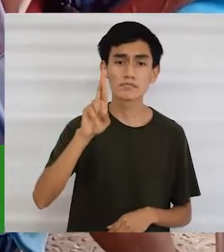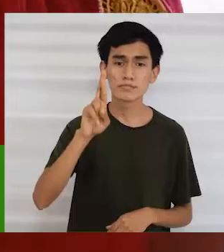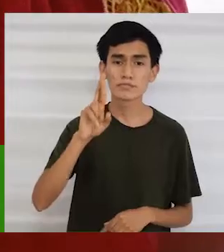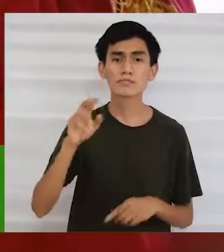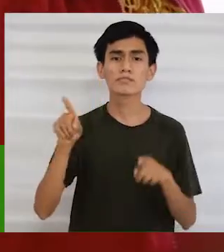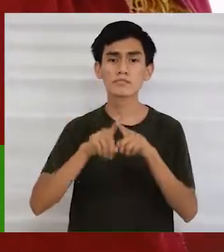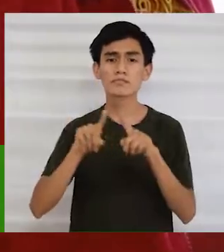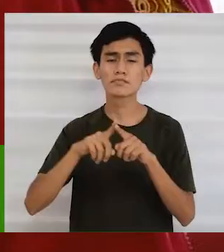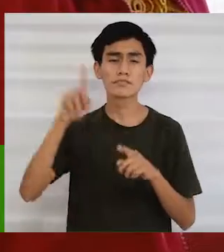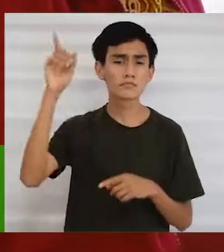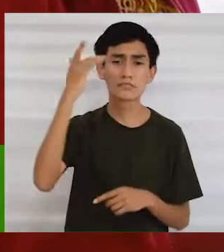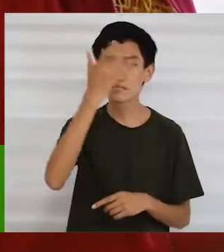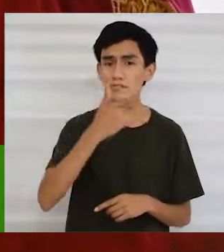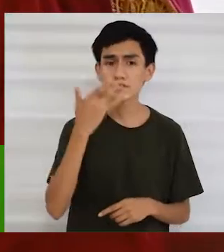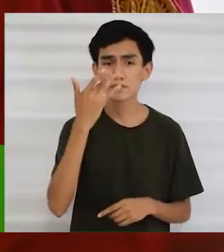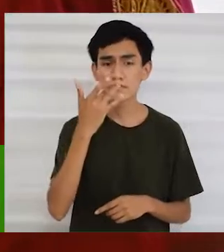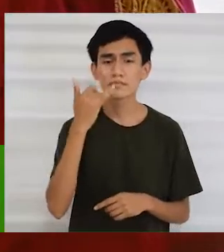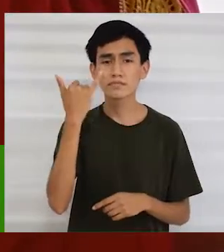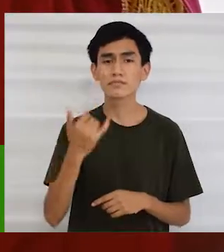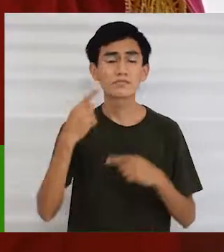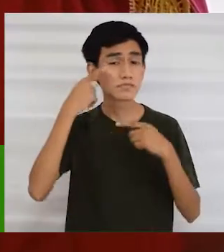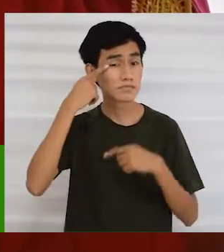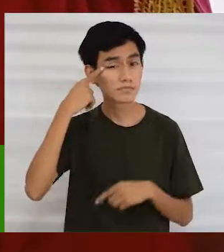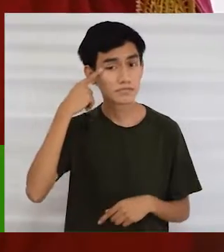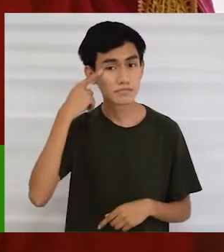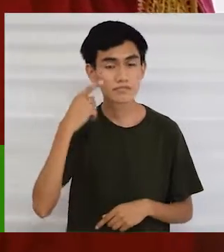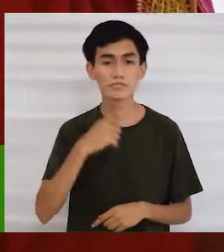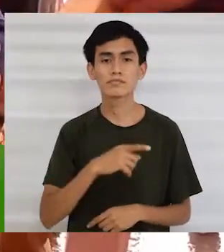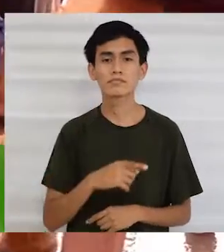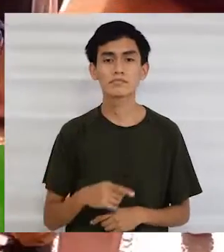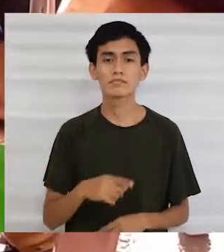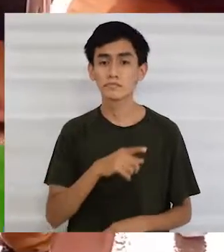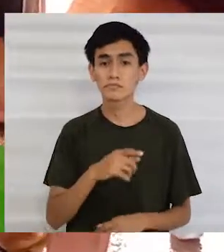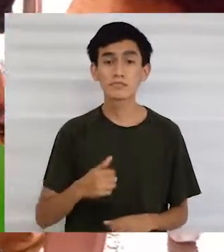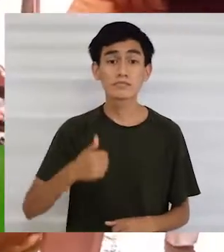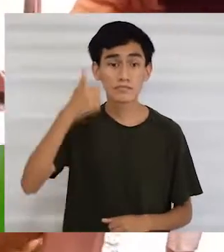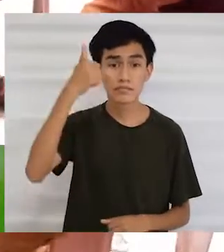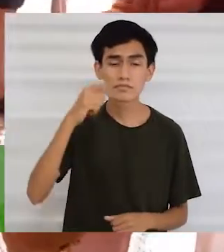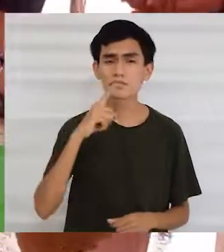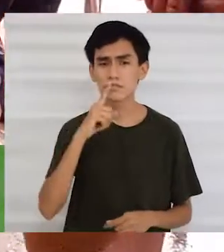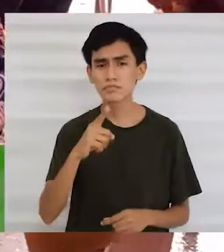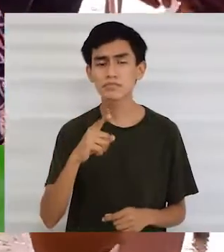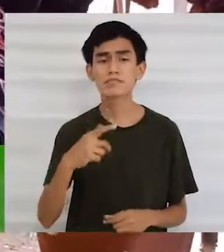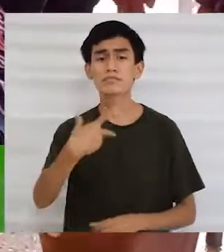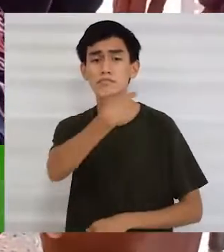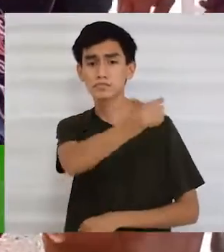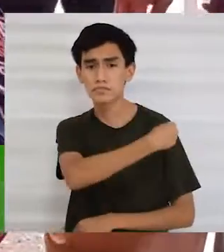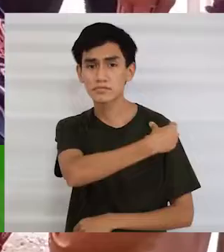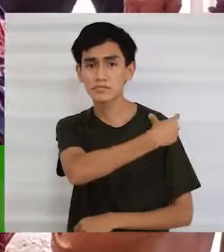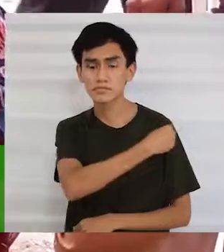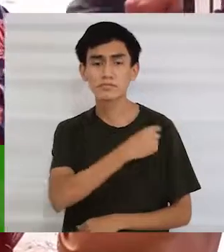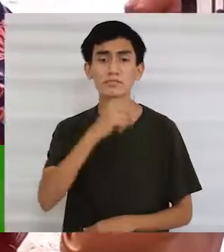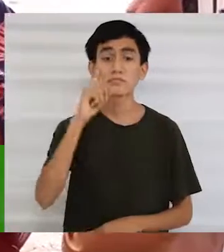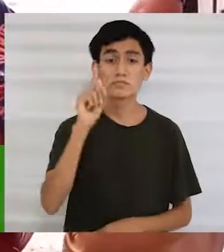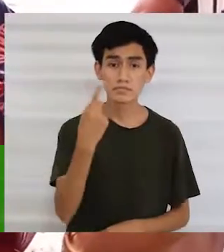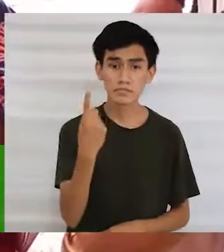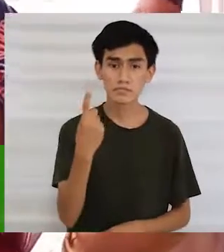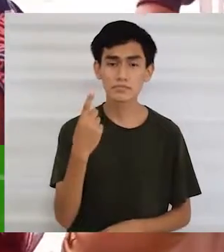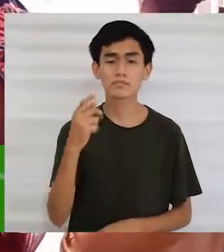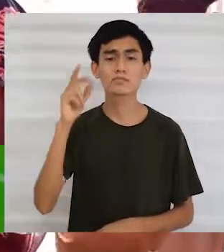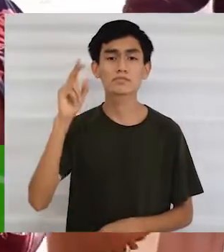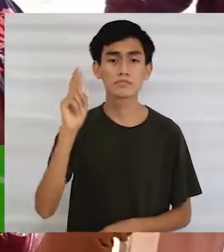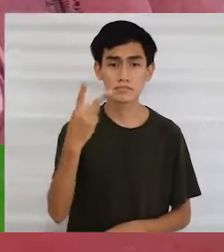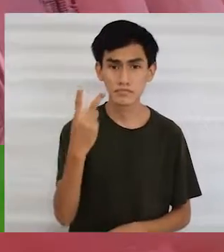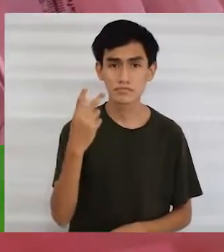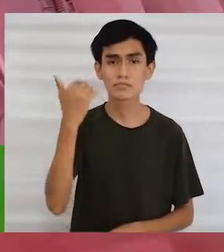José Luis Puente Chávez de la Brigada de la Diresa señaló que se vienen aplicando primeras, segundas y terceras dosis de acuerdo